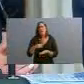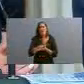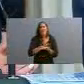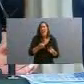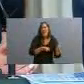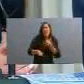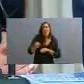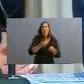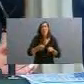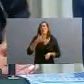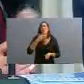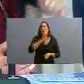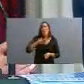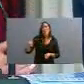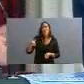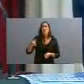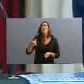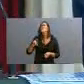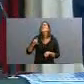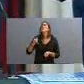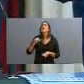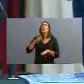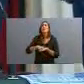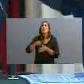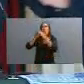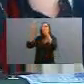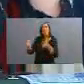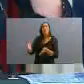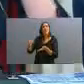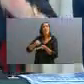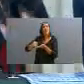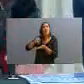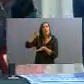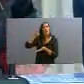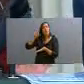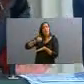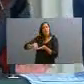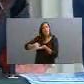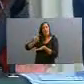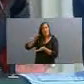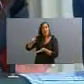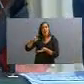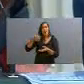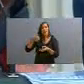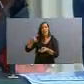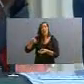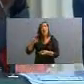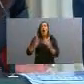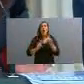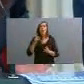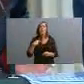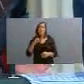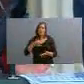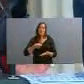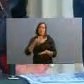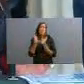contra los estudios jurídicos, donde hay jueces subrogantes que se declaran, que dictan la cautelar, miles